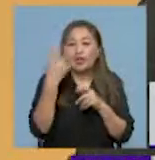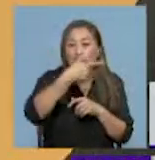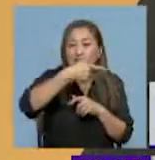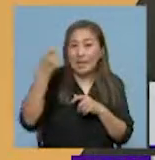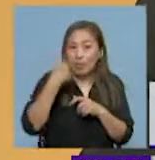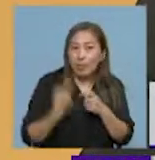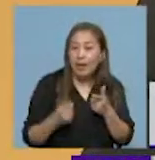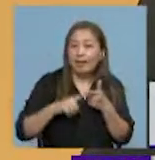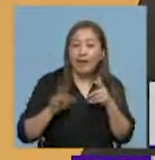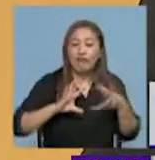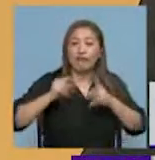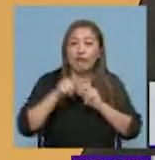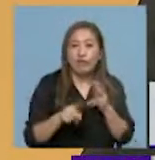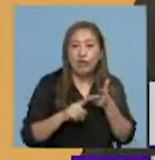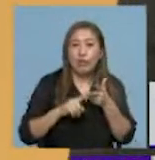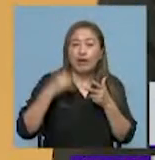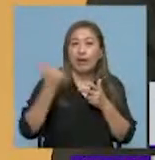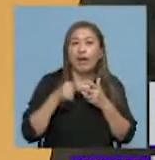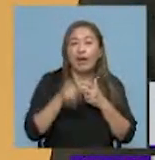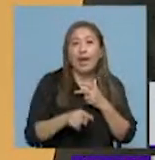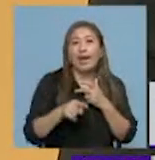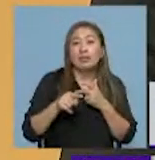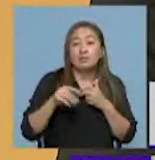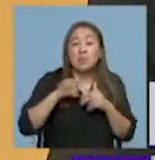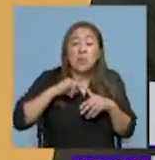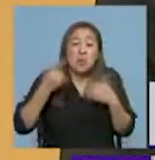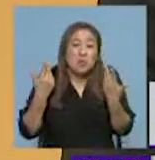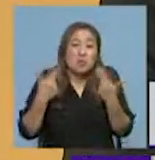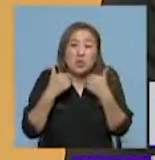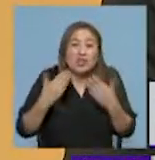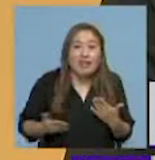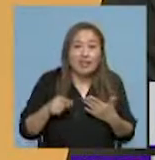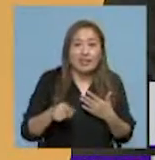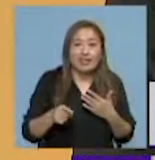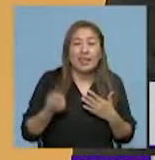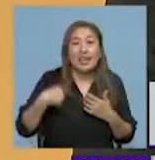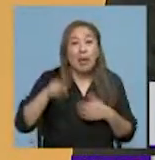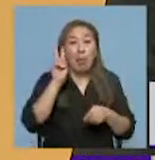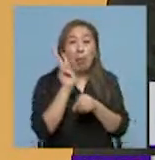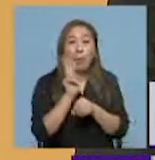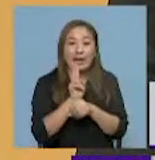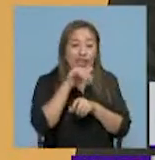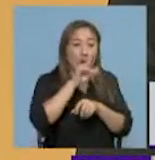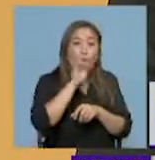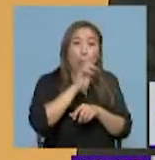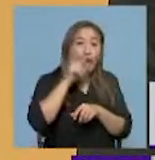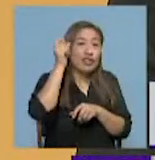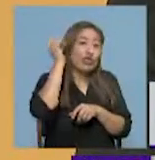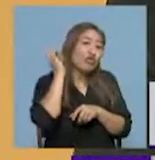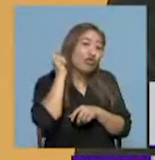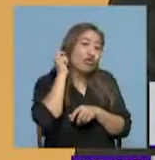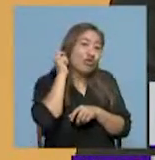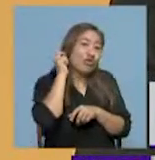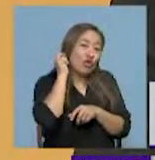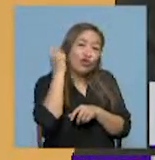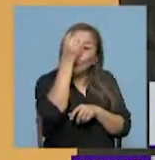en este caso en el protocolo de la provincia está fuera de protocolo en riesgo la la en la niña de 12 años está en riesgo en todo